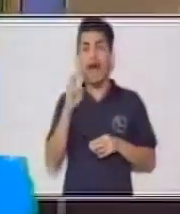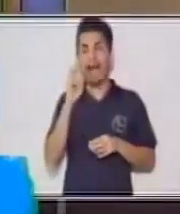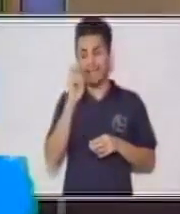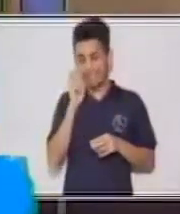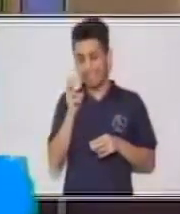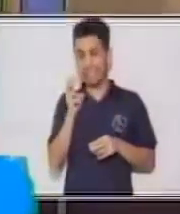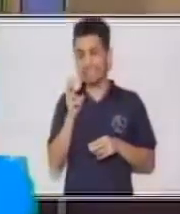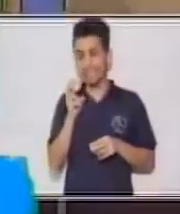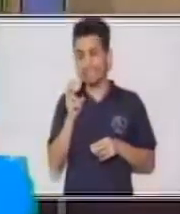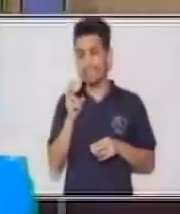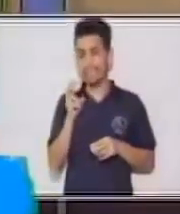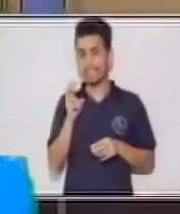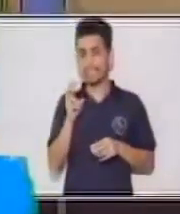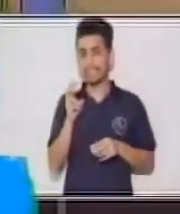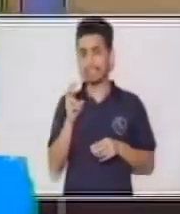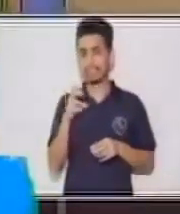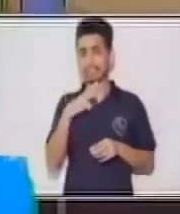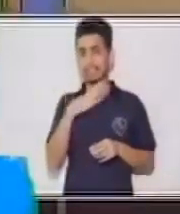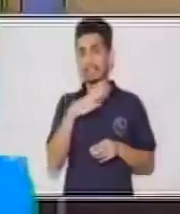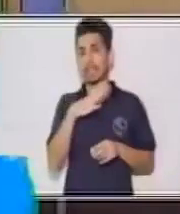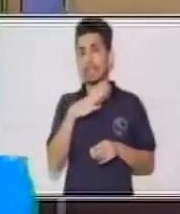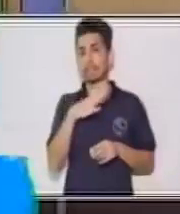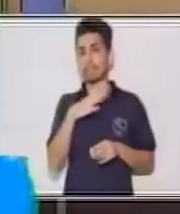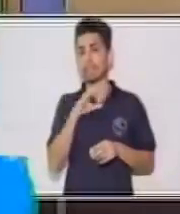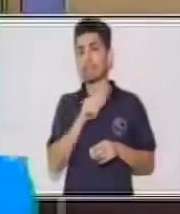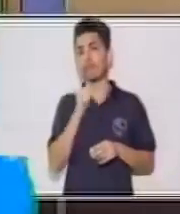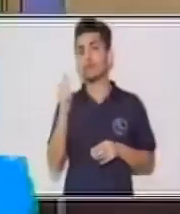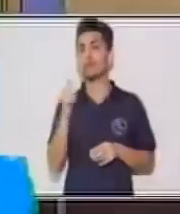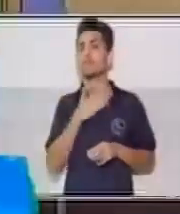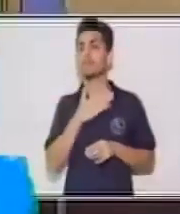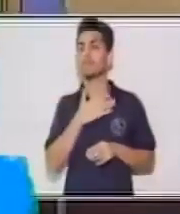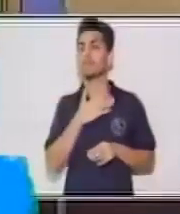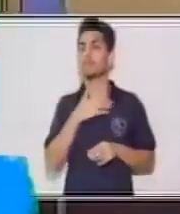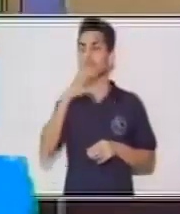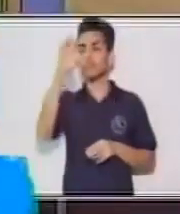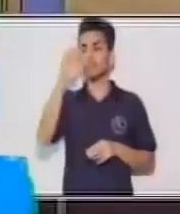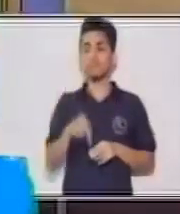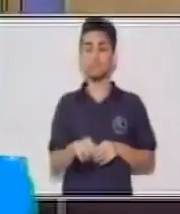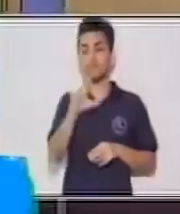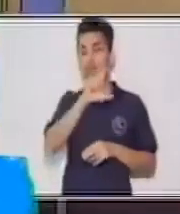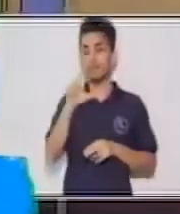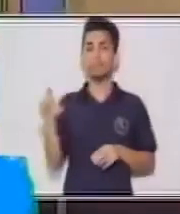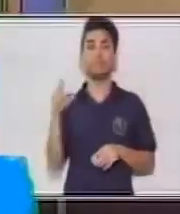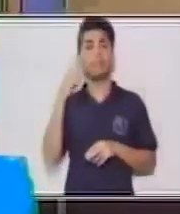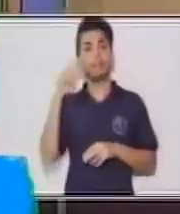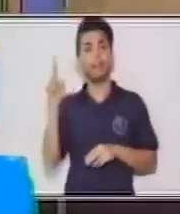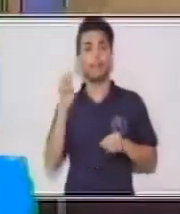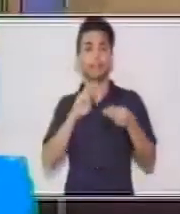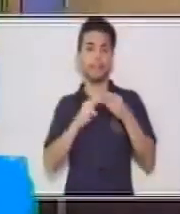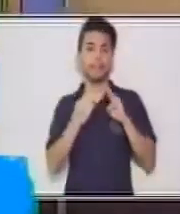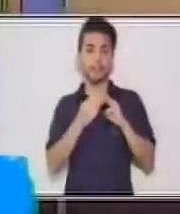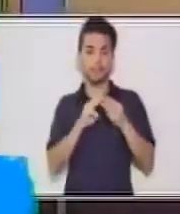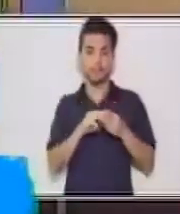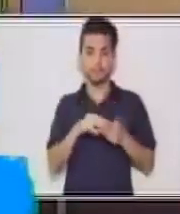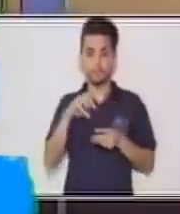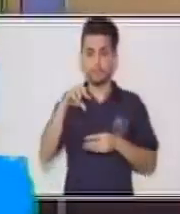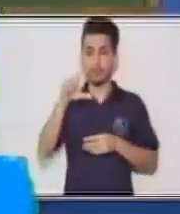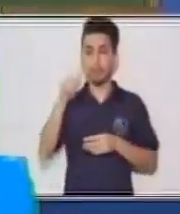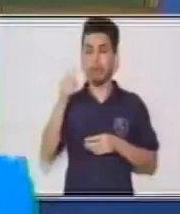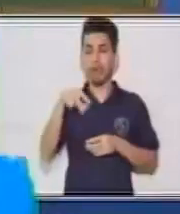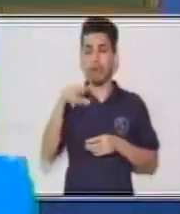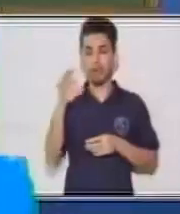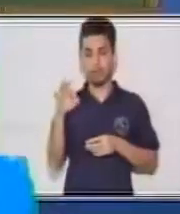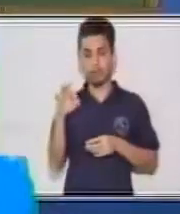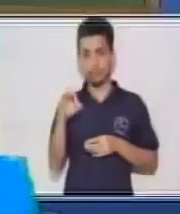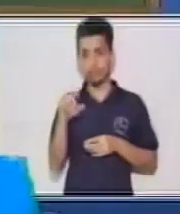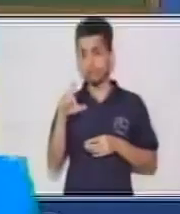también hay algo que se llama plano cartesiano en la parte matemática. El plano